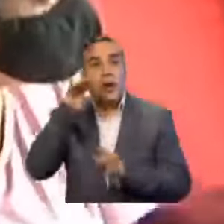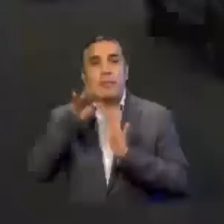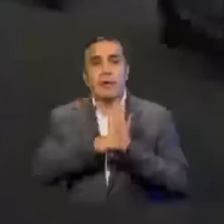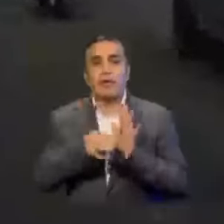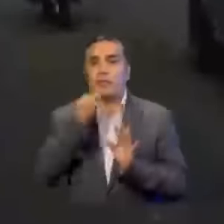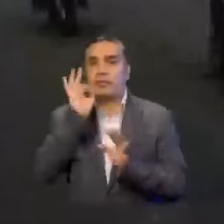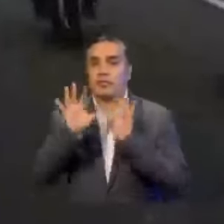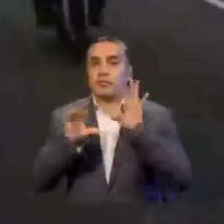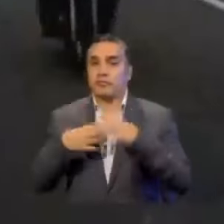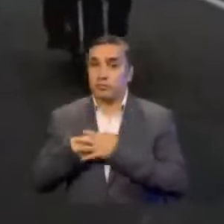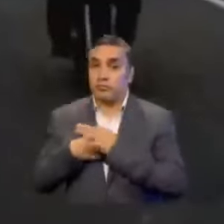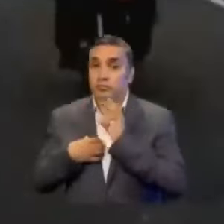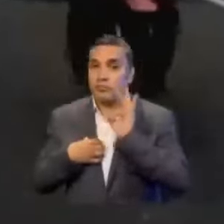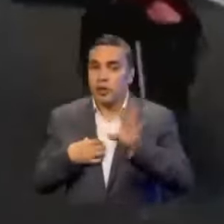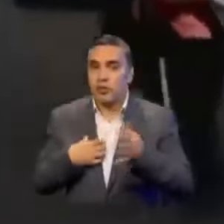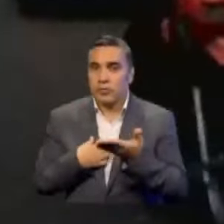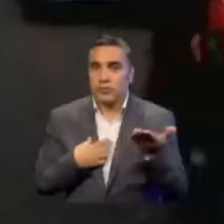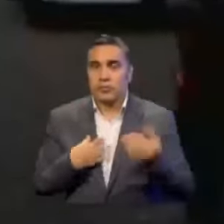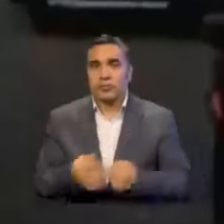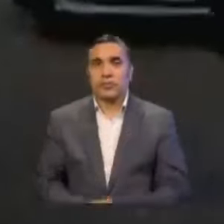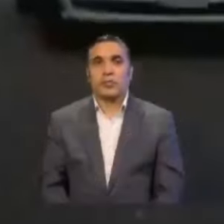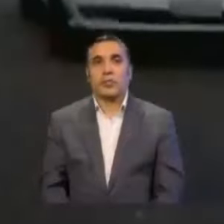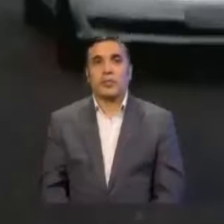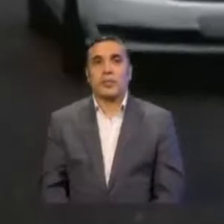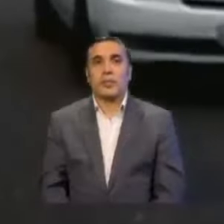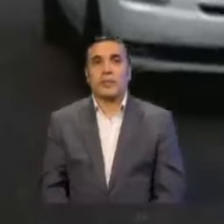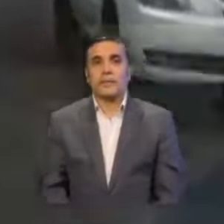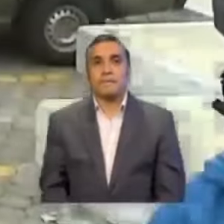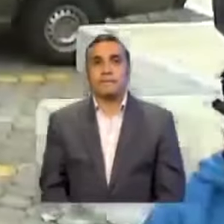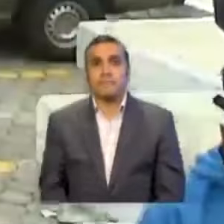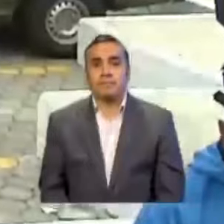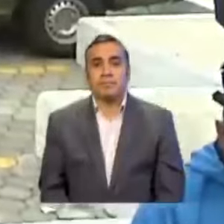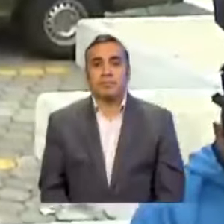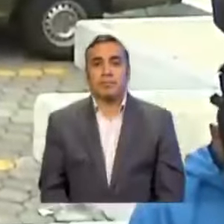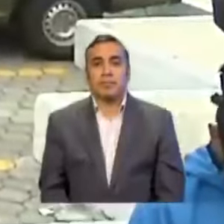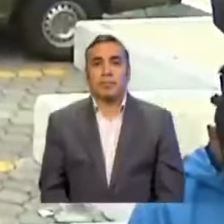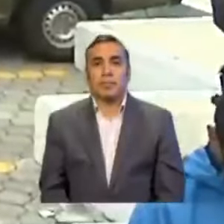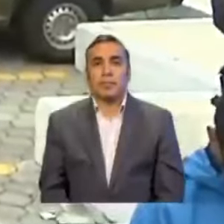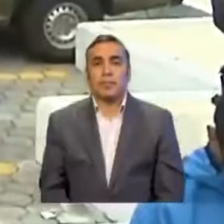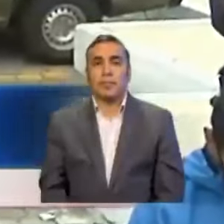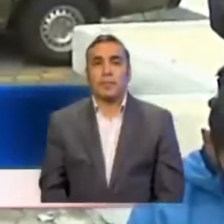la COVID-19. Santiago Naranjo, TC Televisión.